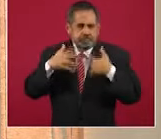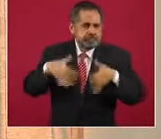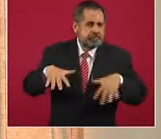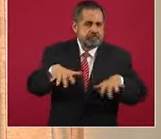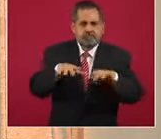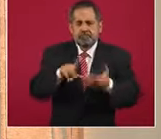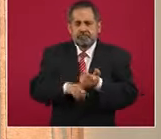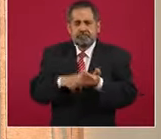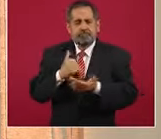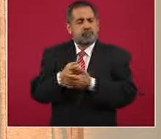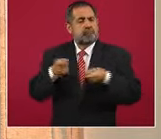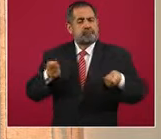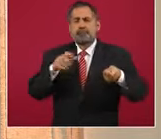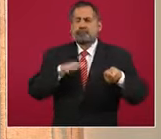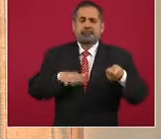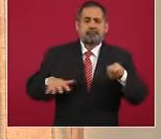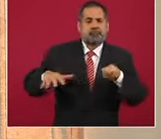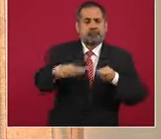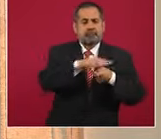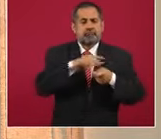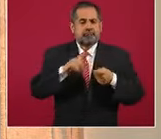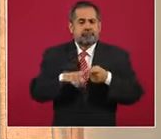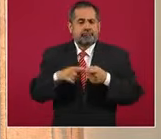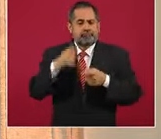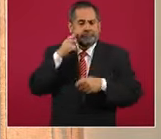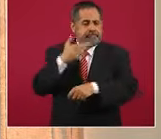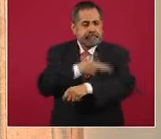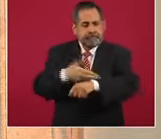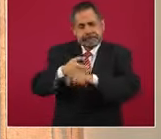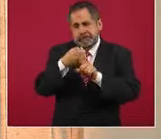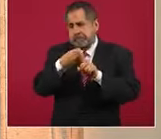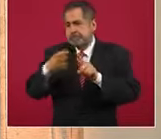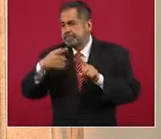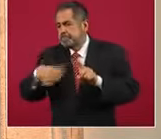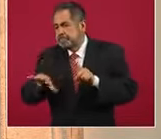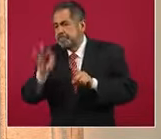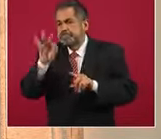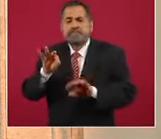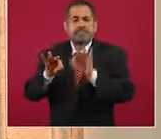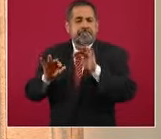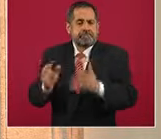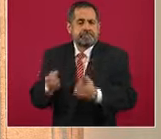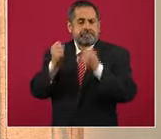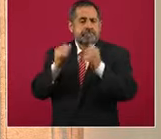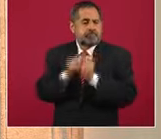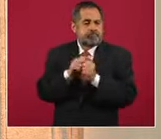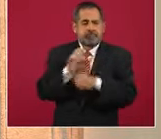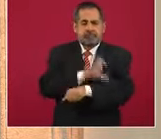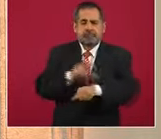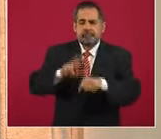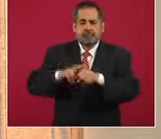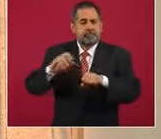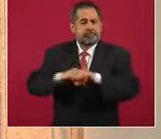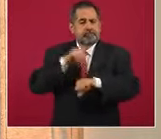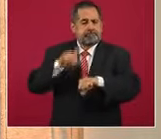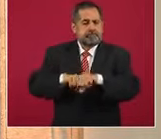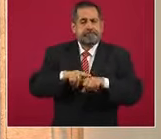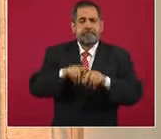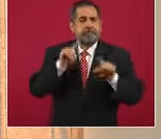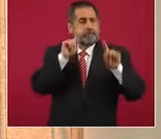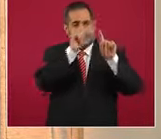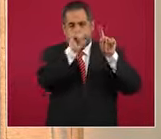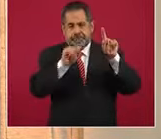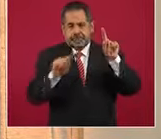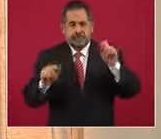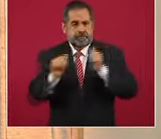se ejerce el mando y control y coordinación de operaciones de búsqueda y rescate a través de centros de coordinación nacionales establecidos tanto